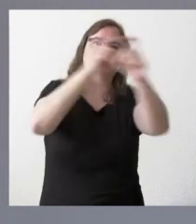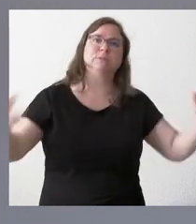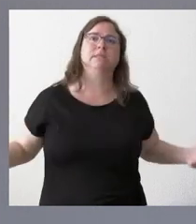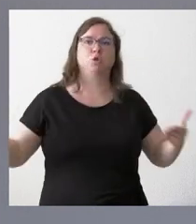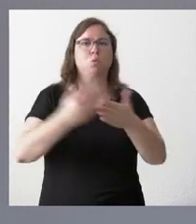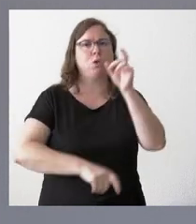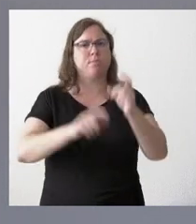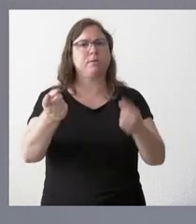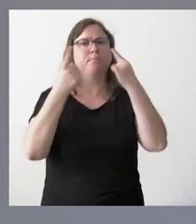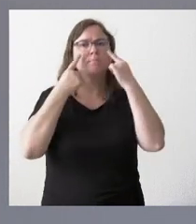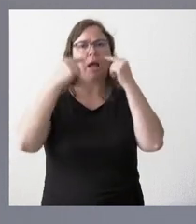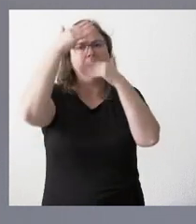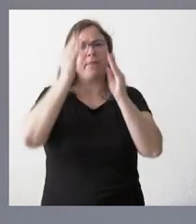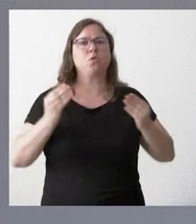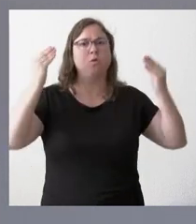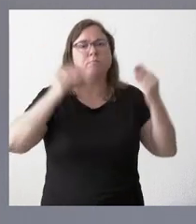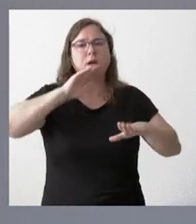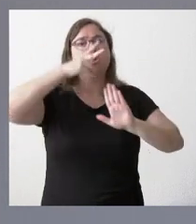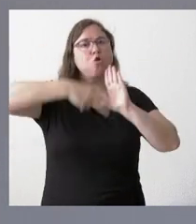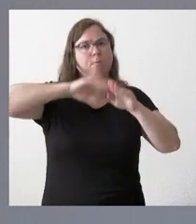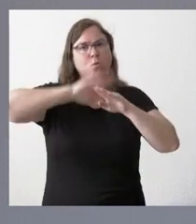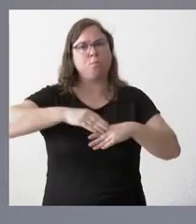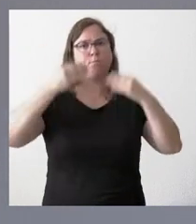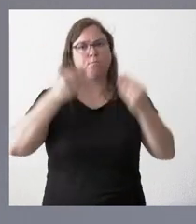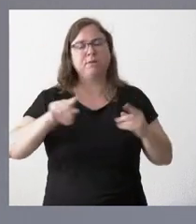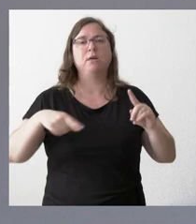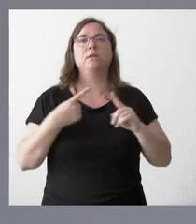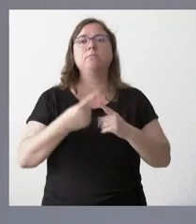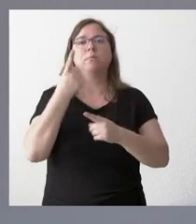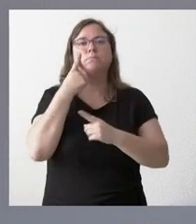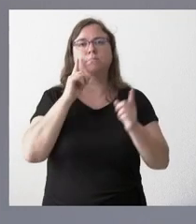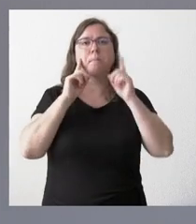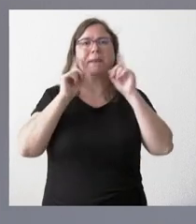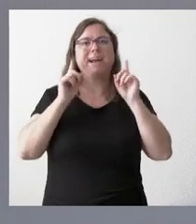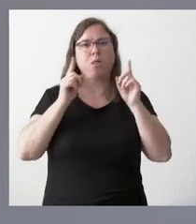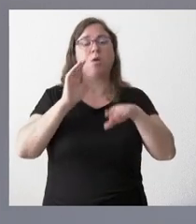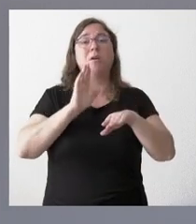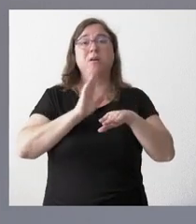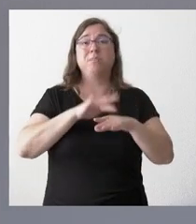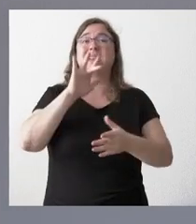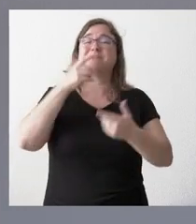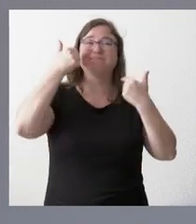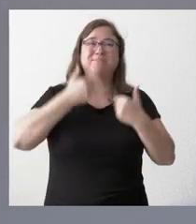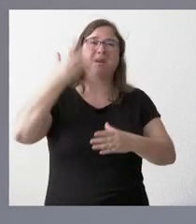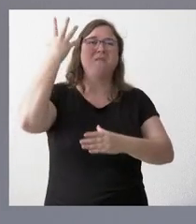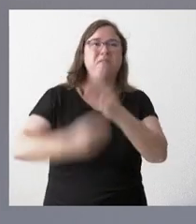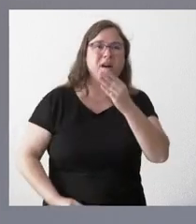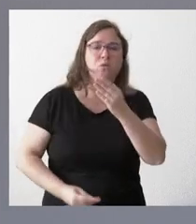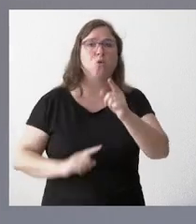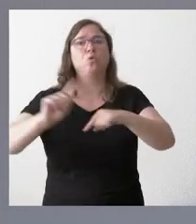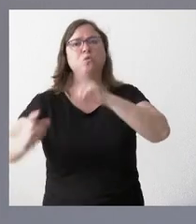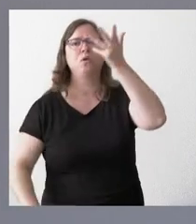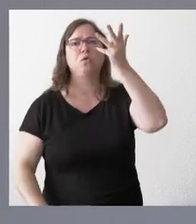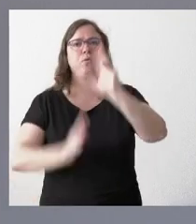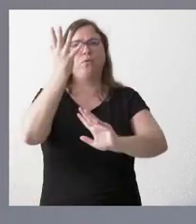estar especialmente atentos, de cumplir la normativa y de estar especialmente precavidos para que ningún error humano pueda causar ningún incendio